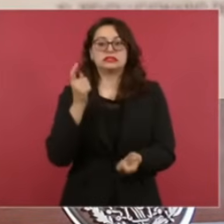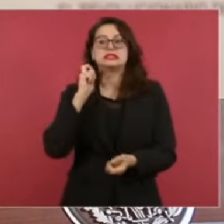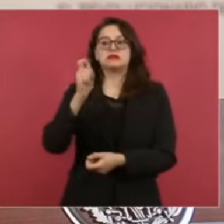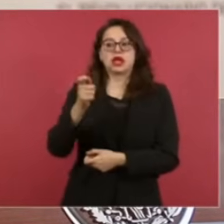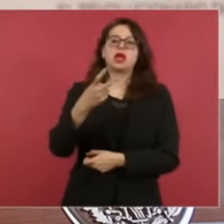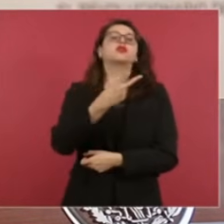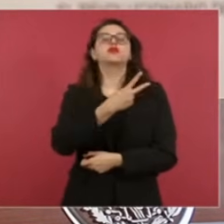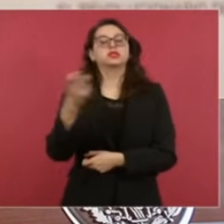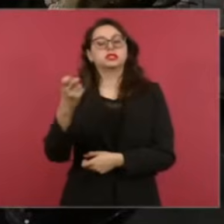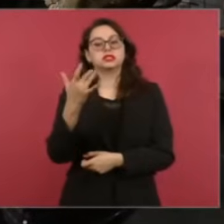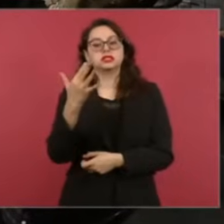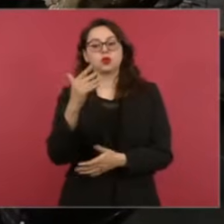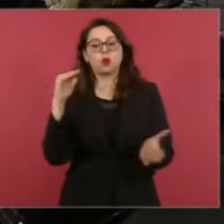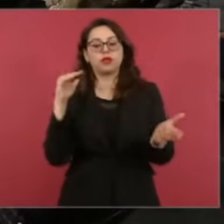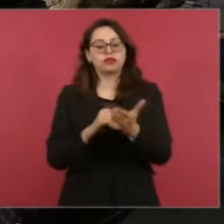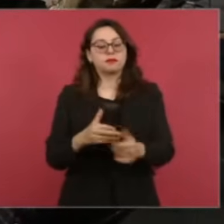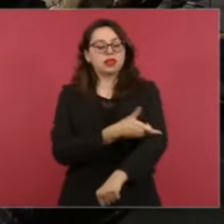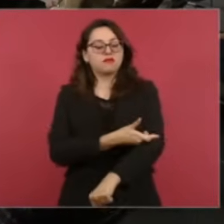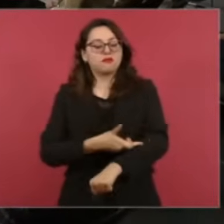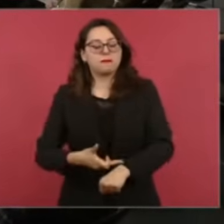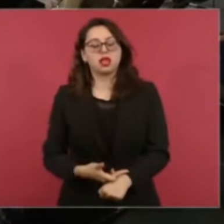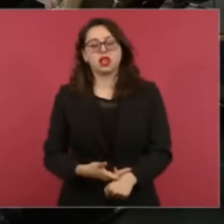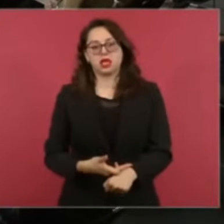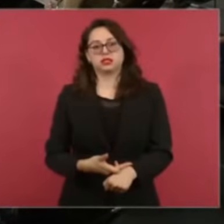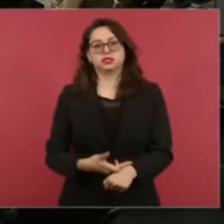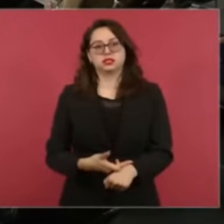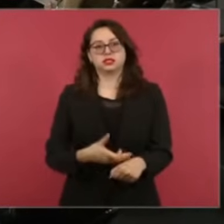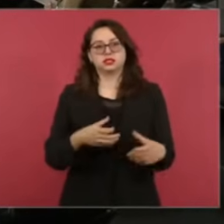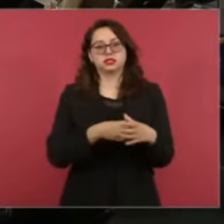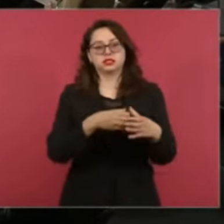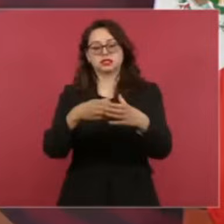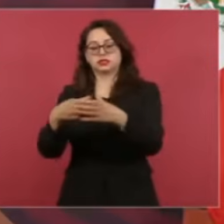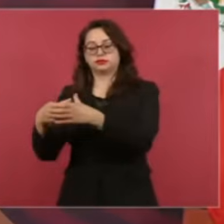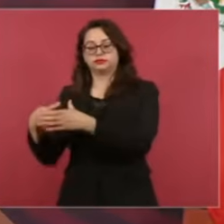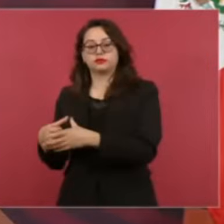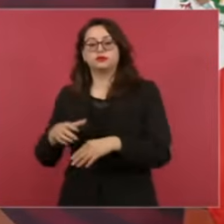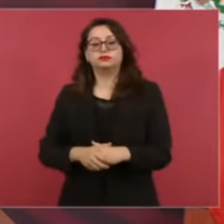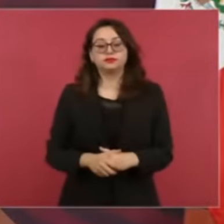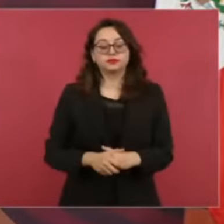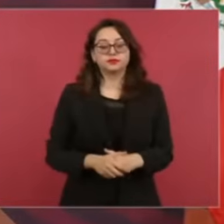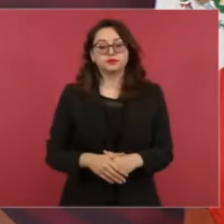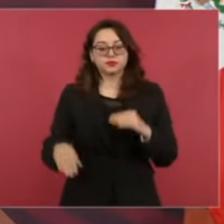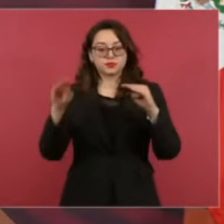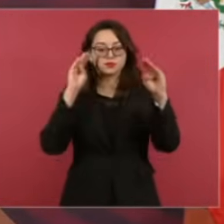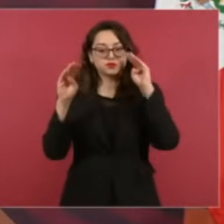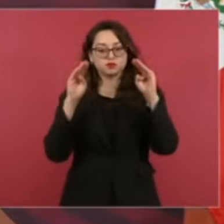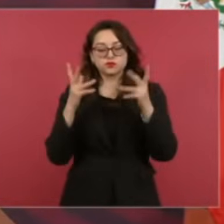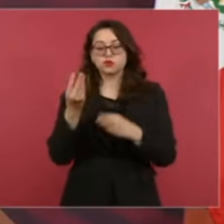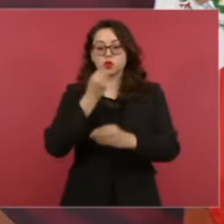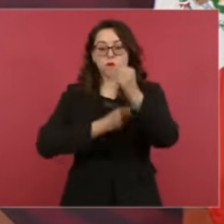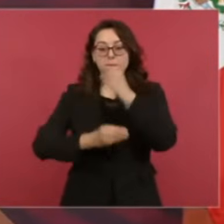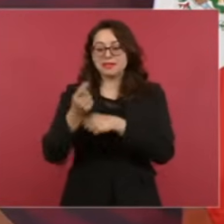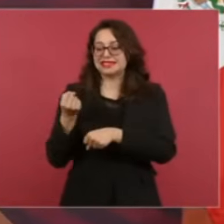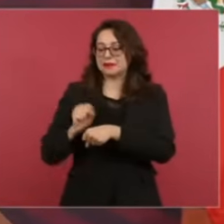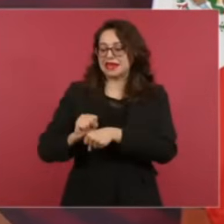Y se está contemplando entregar una canasta de 24 productos por semana a